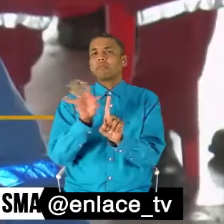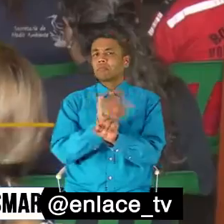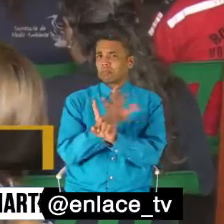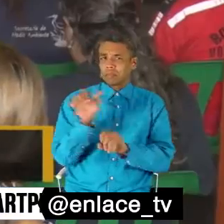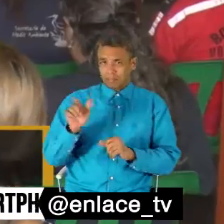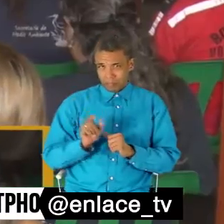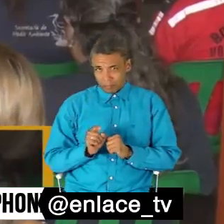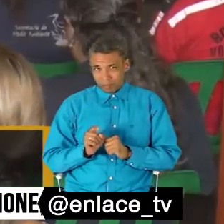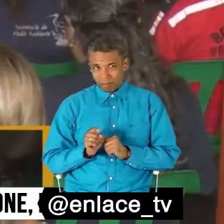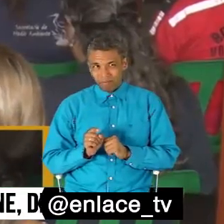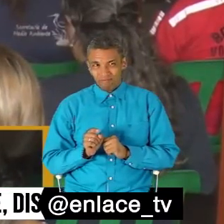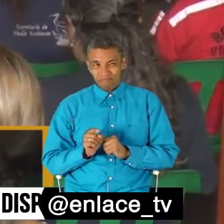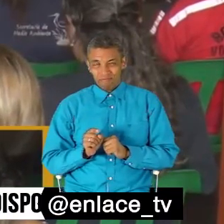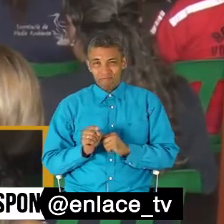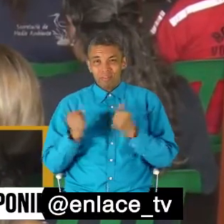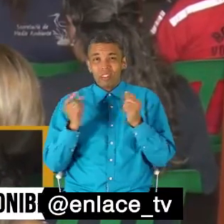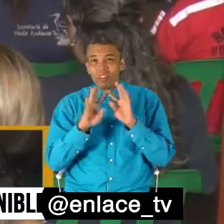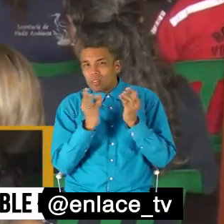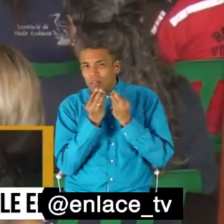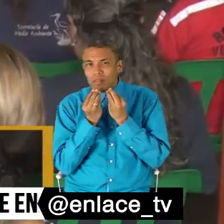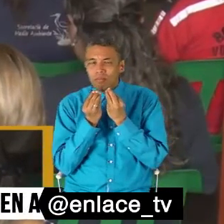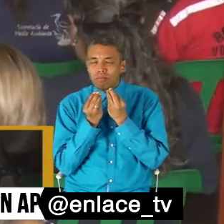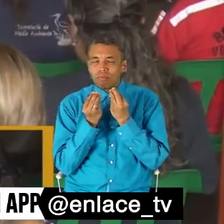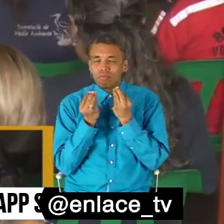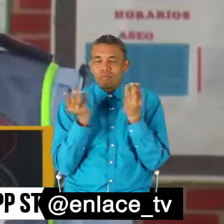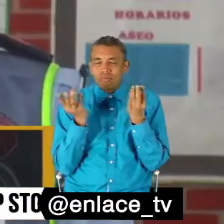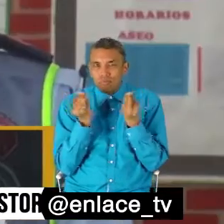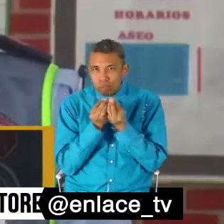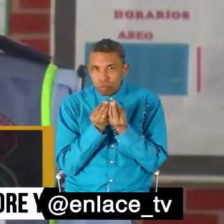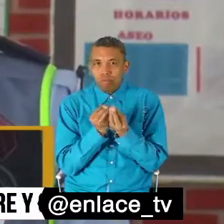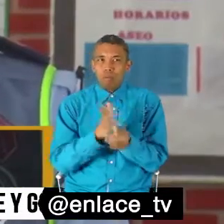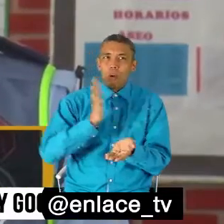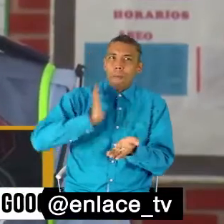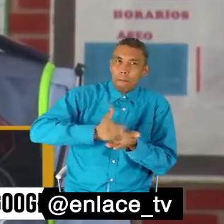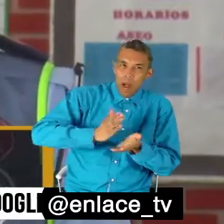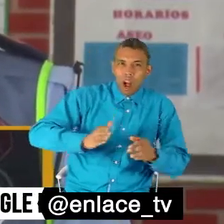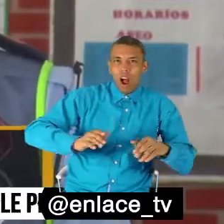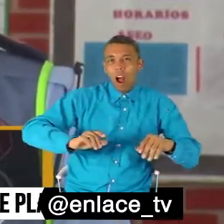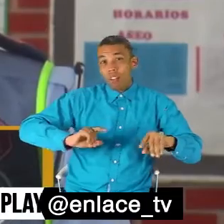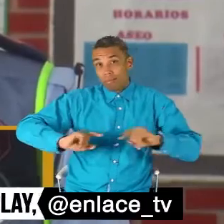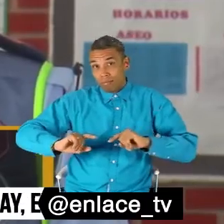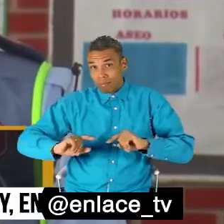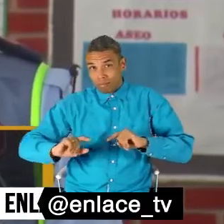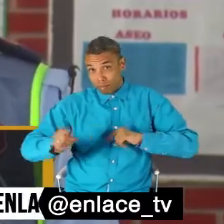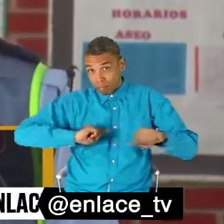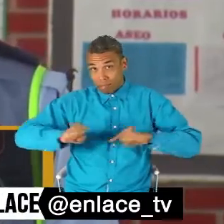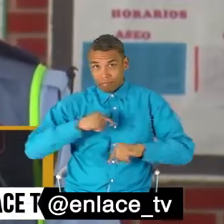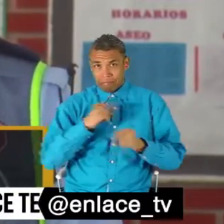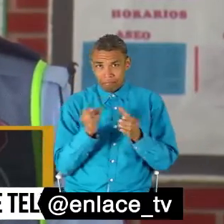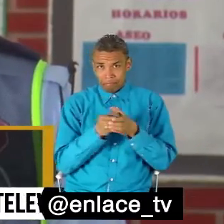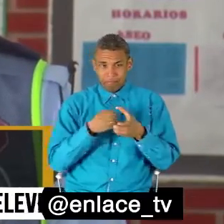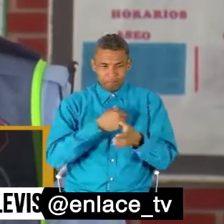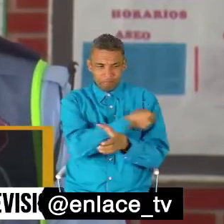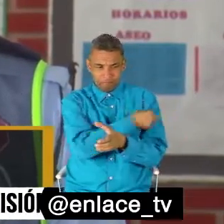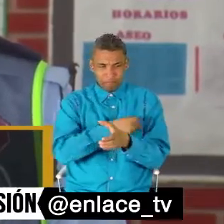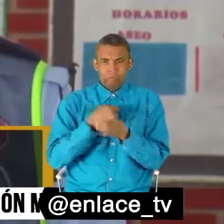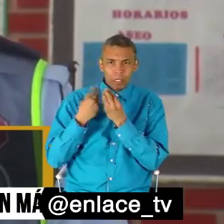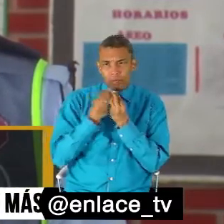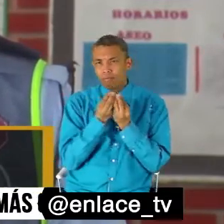ellas las que integran el Consejo Municipal de Gestión de Riesgo. Se hizo un ejercicio en acompañamiento al Comité de Riesgo Municipal, donde